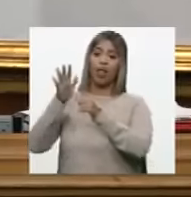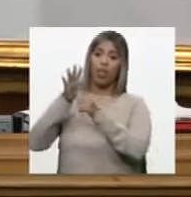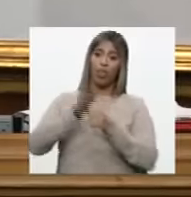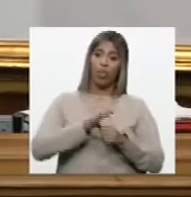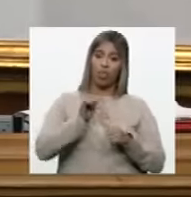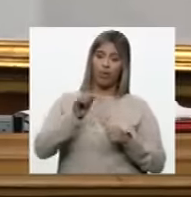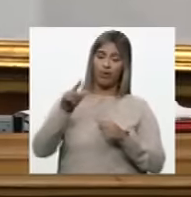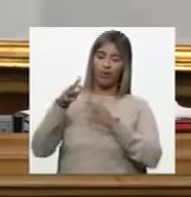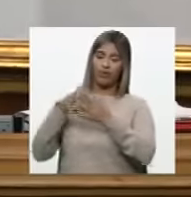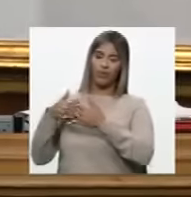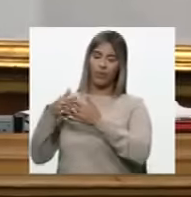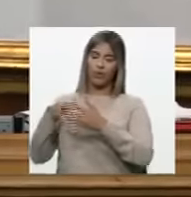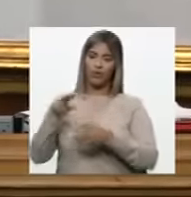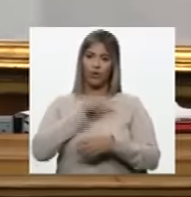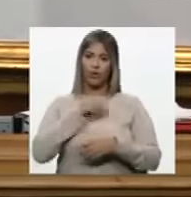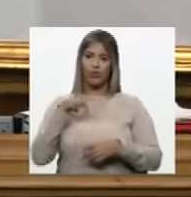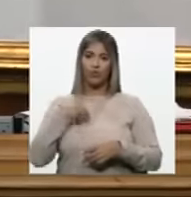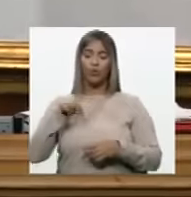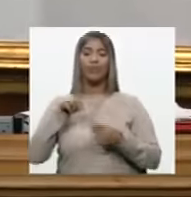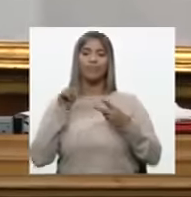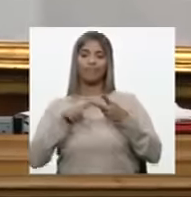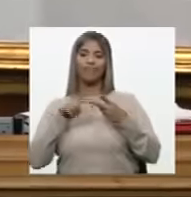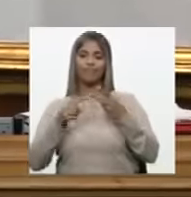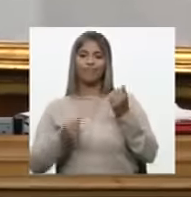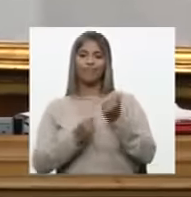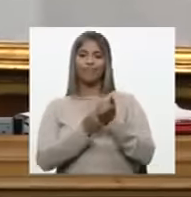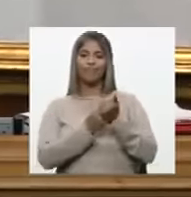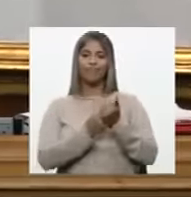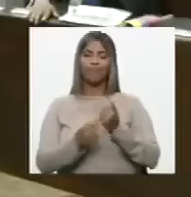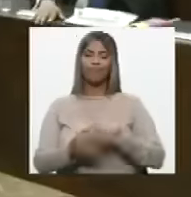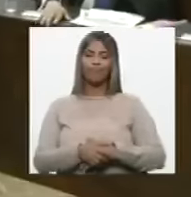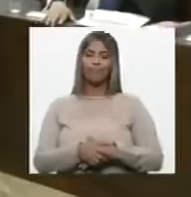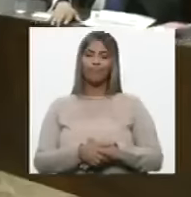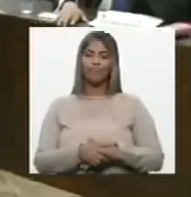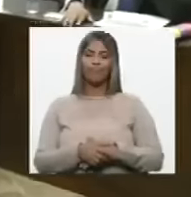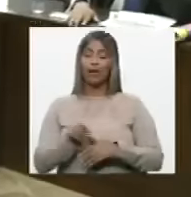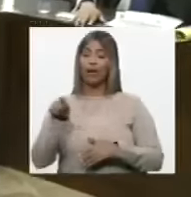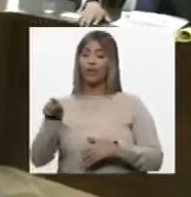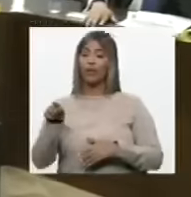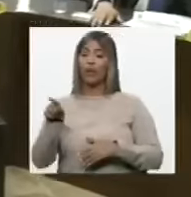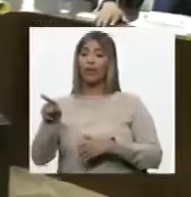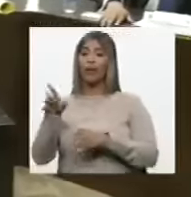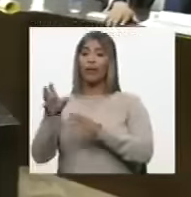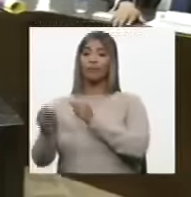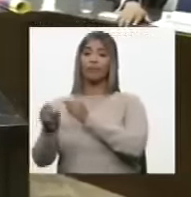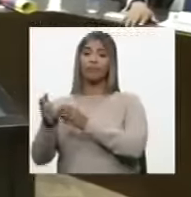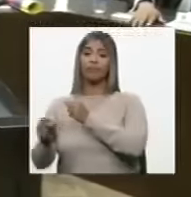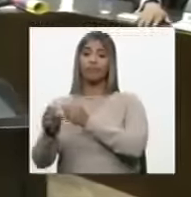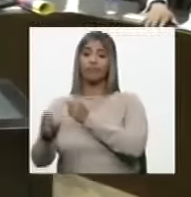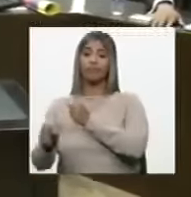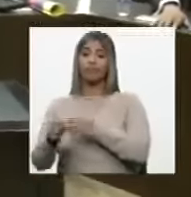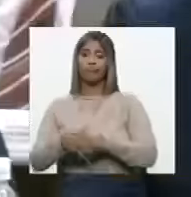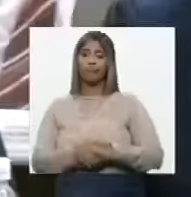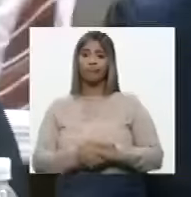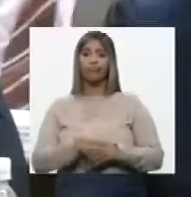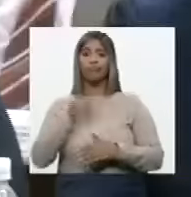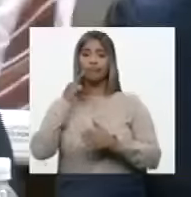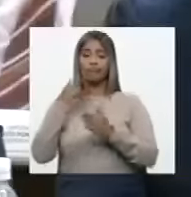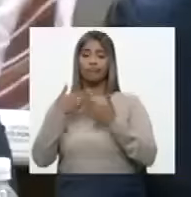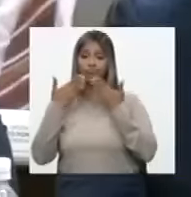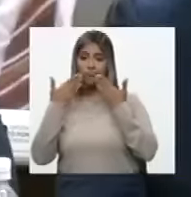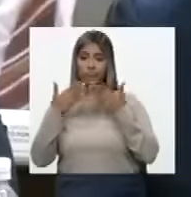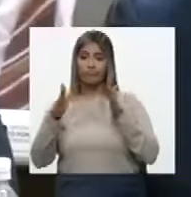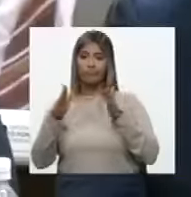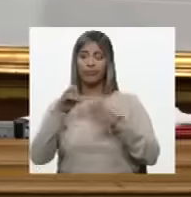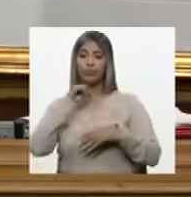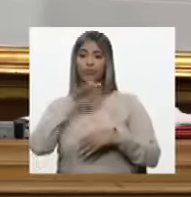esta tierra. La nuestra es de la segunda, diputado Lima. La de ustedes queda demostrada por la